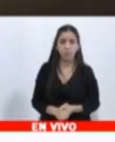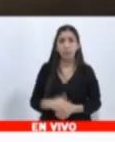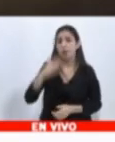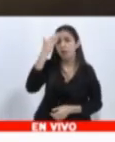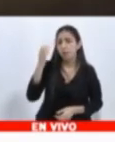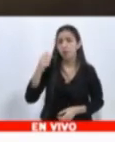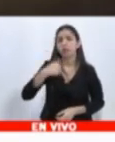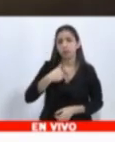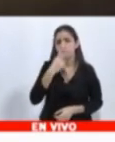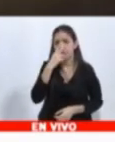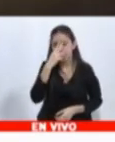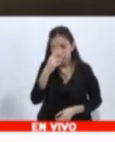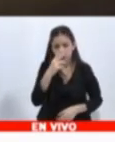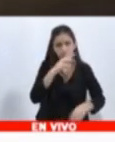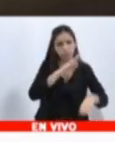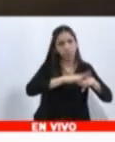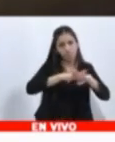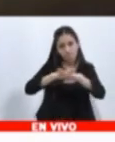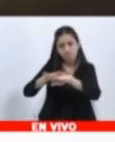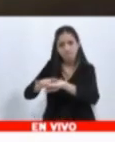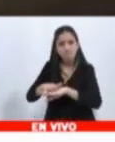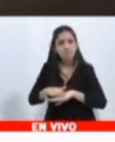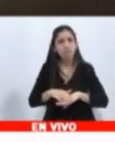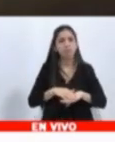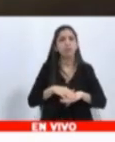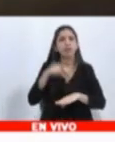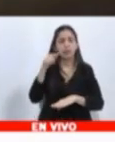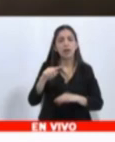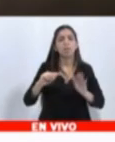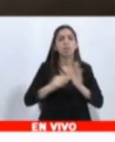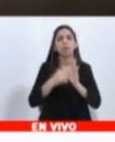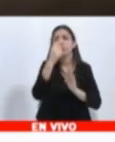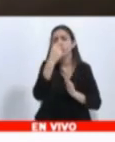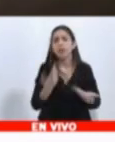vamos a ser drásticos, porque ese es el mensaje que quiere